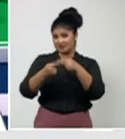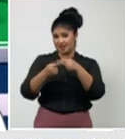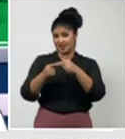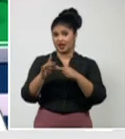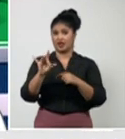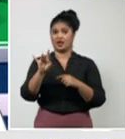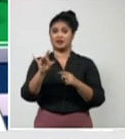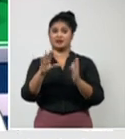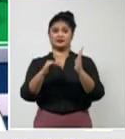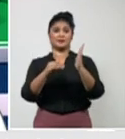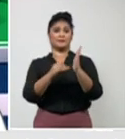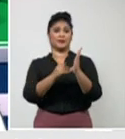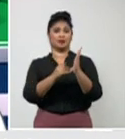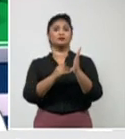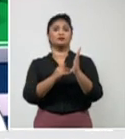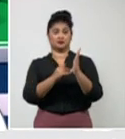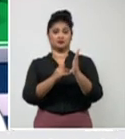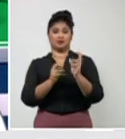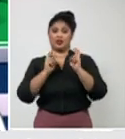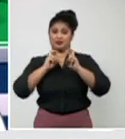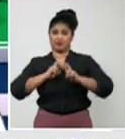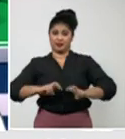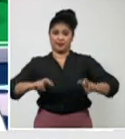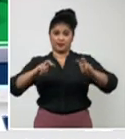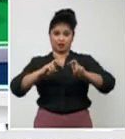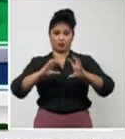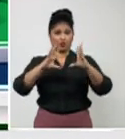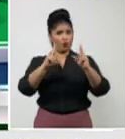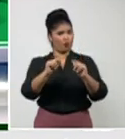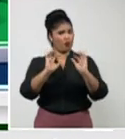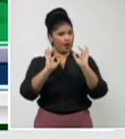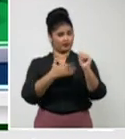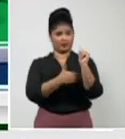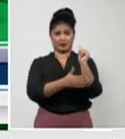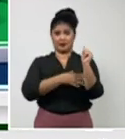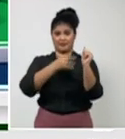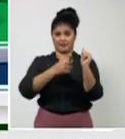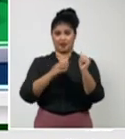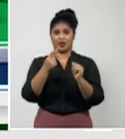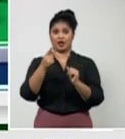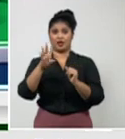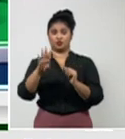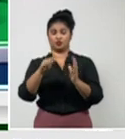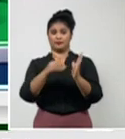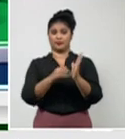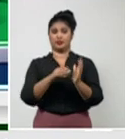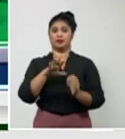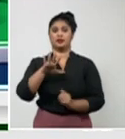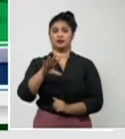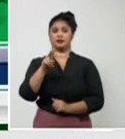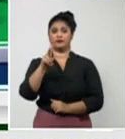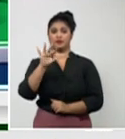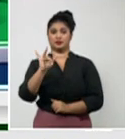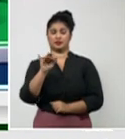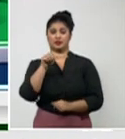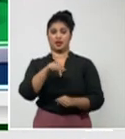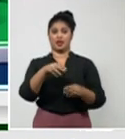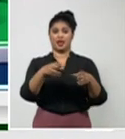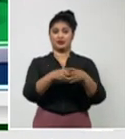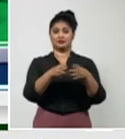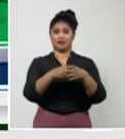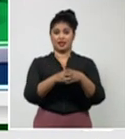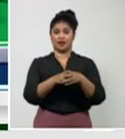2 días anteriores, fueron 14.527 y 825, la cifra más